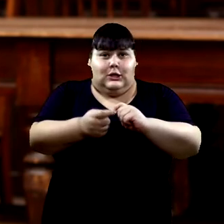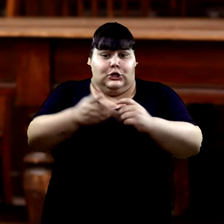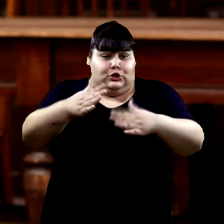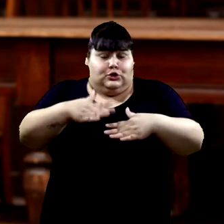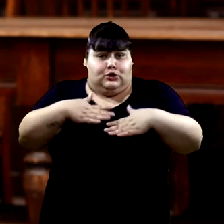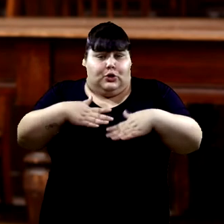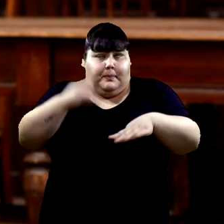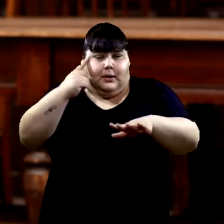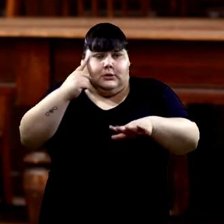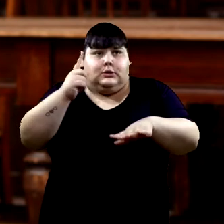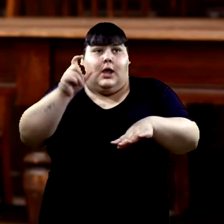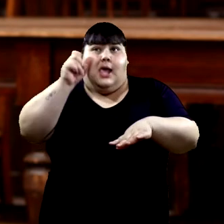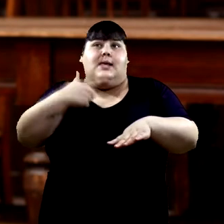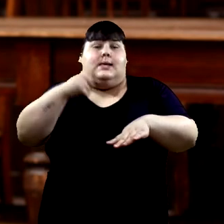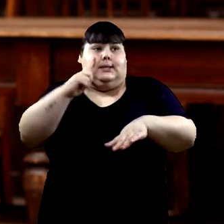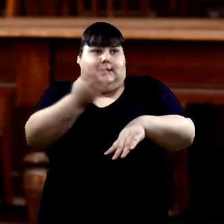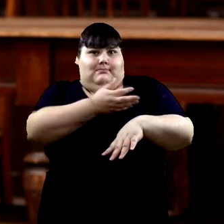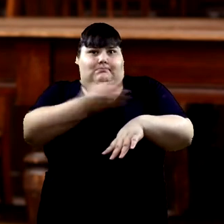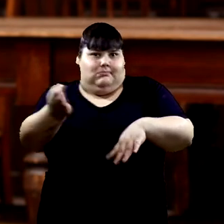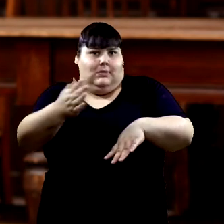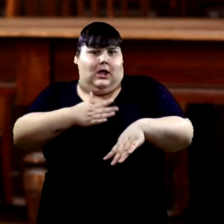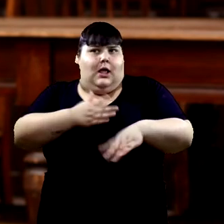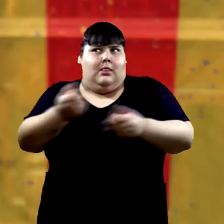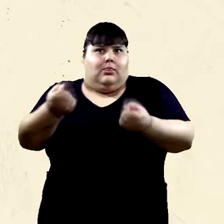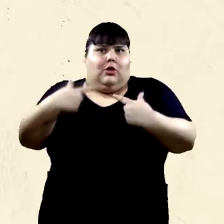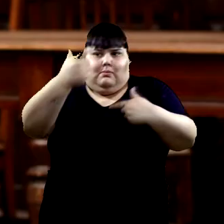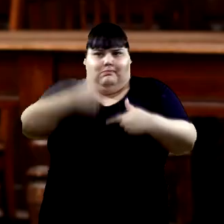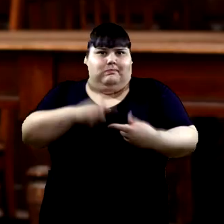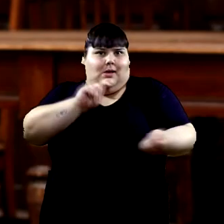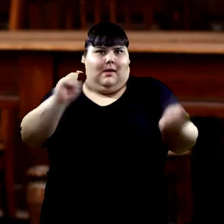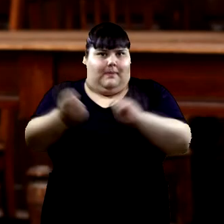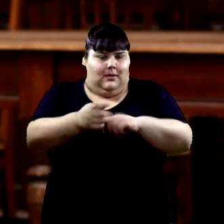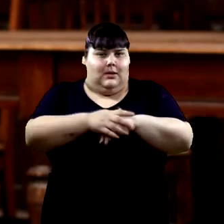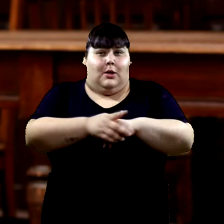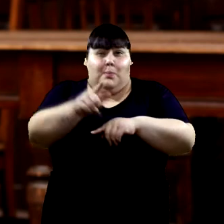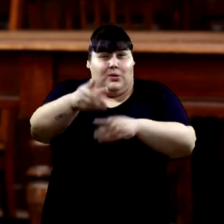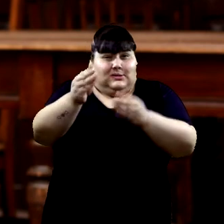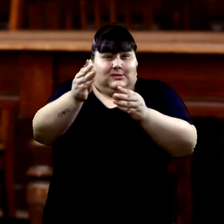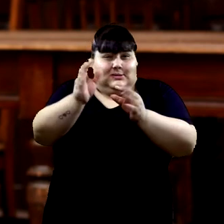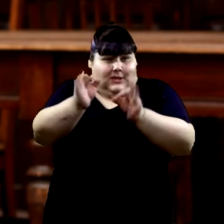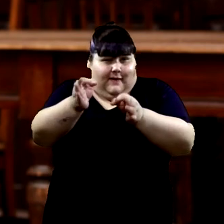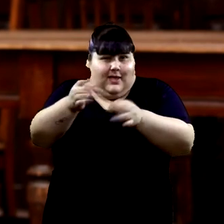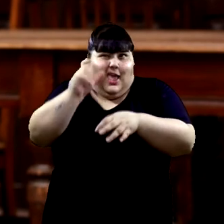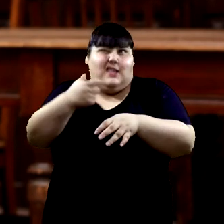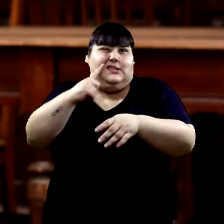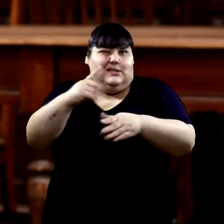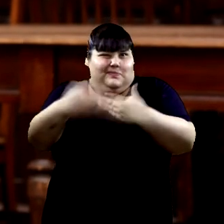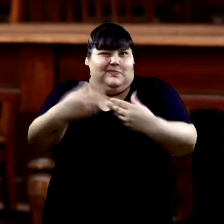eso es lo que hizo la ESI para mí, me permitió reinventarme. ¿Sabes lo que hago con la ESI? Salgo de la zona